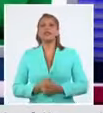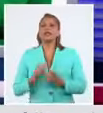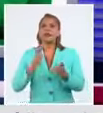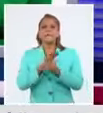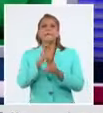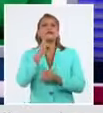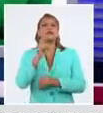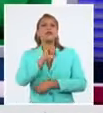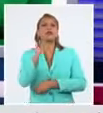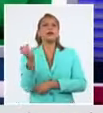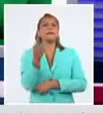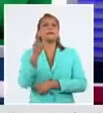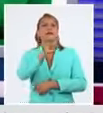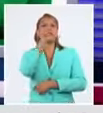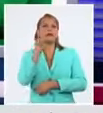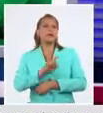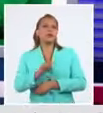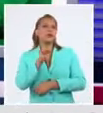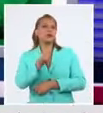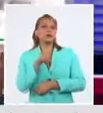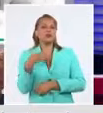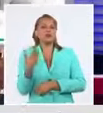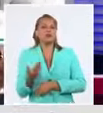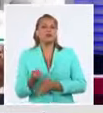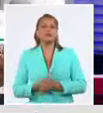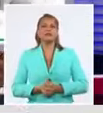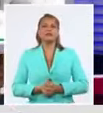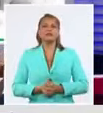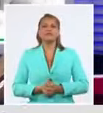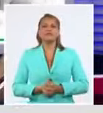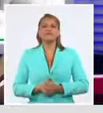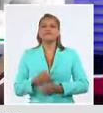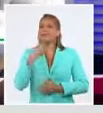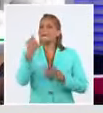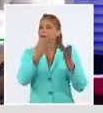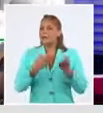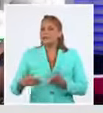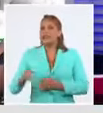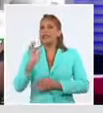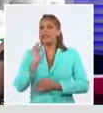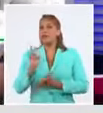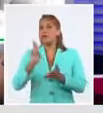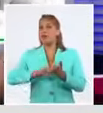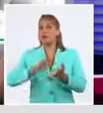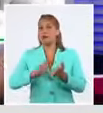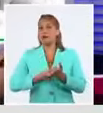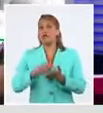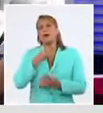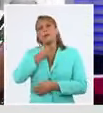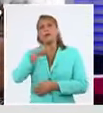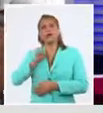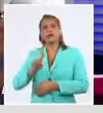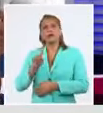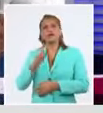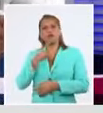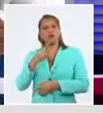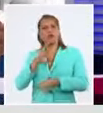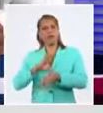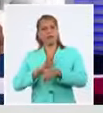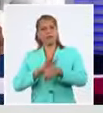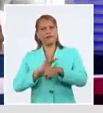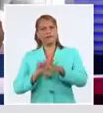a la primera interrogante de nuestros televidentes. Bienvenida, como cada martes. Si yo me enfermé de